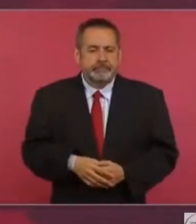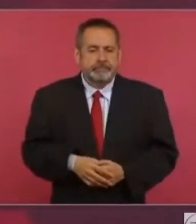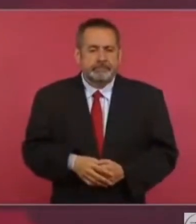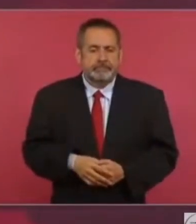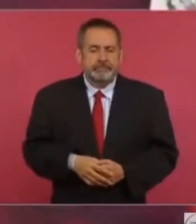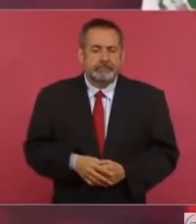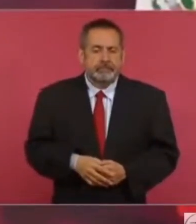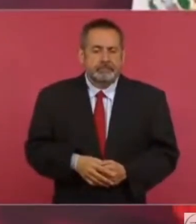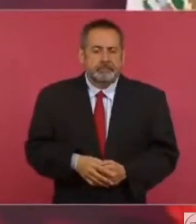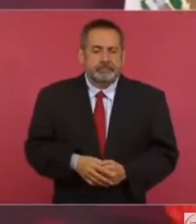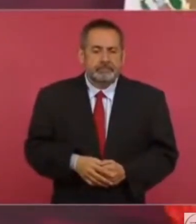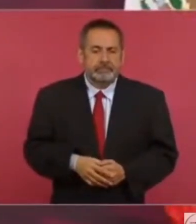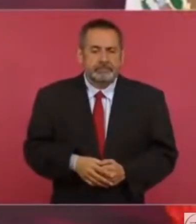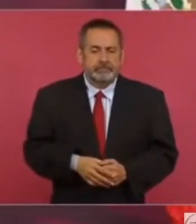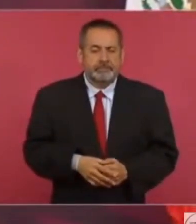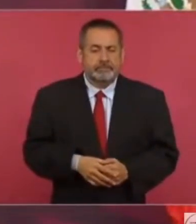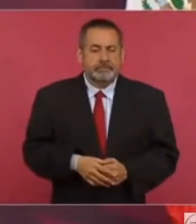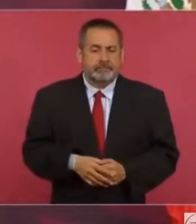una